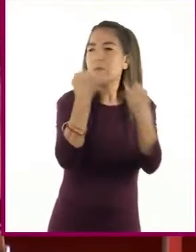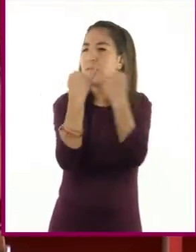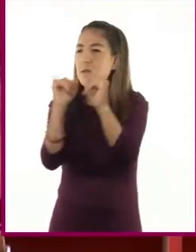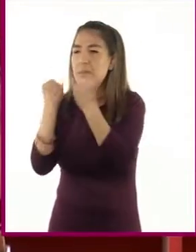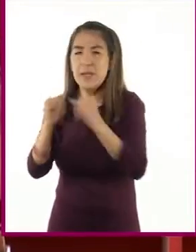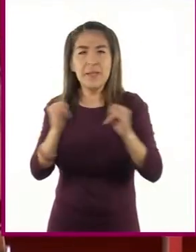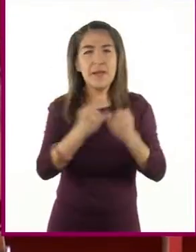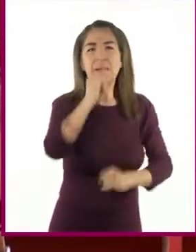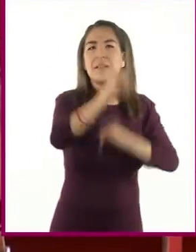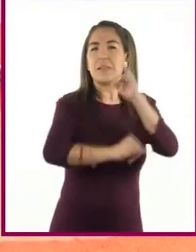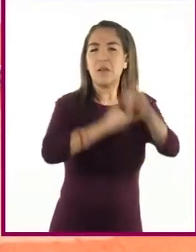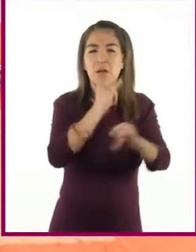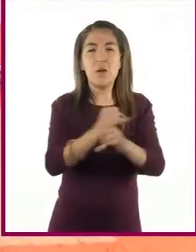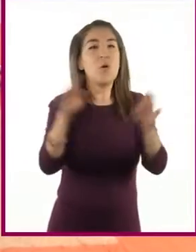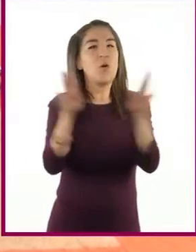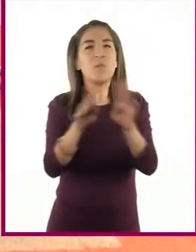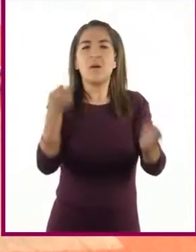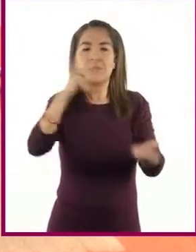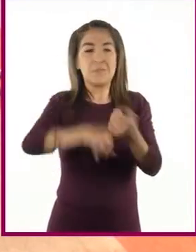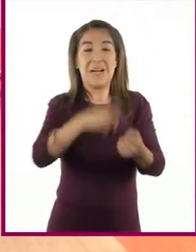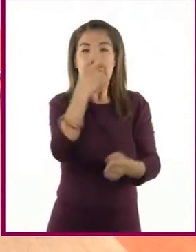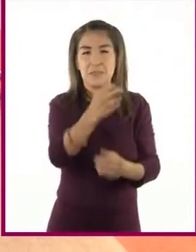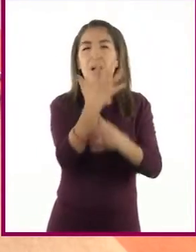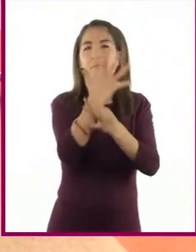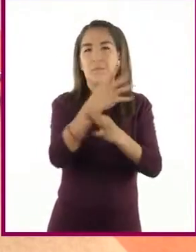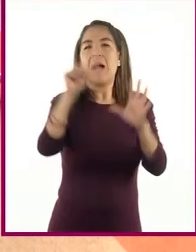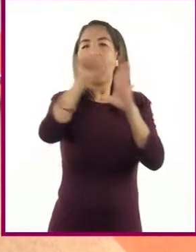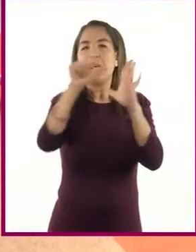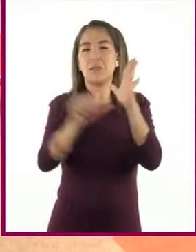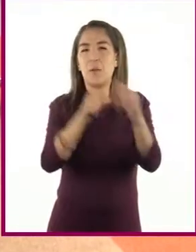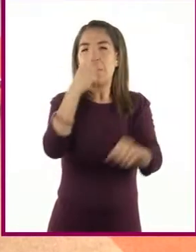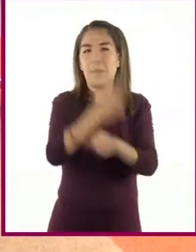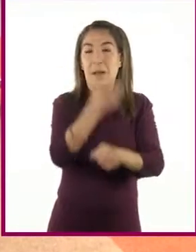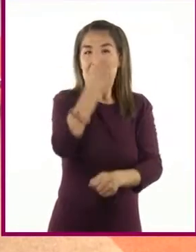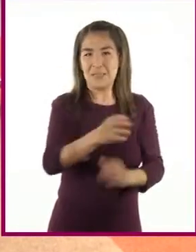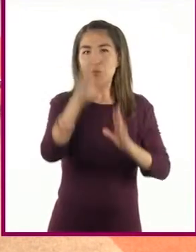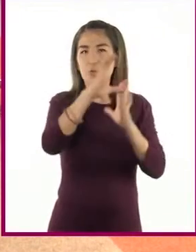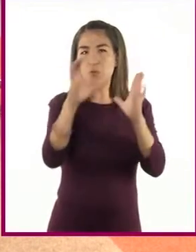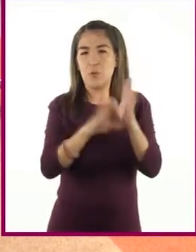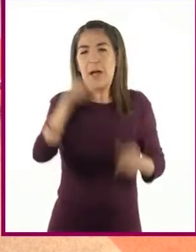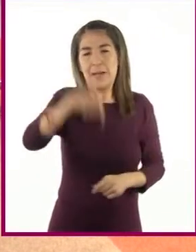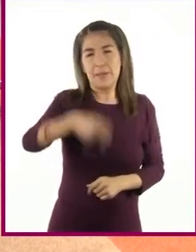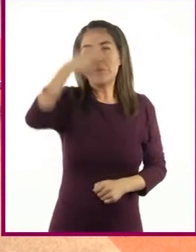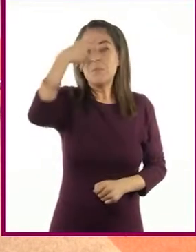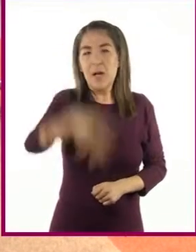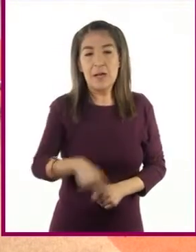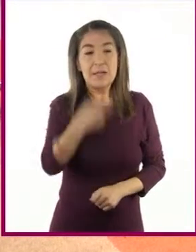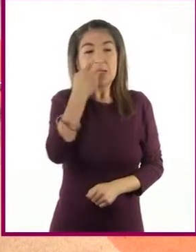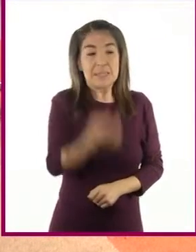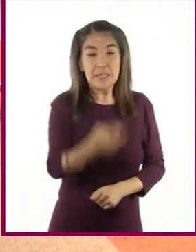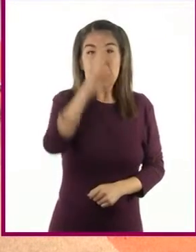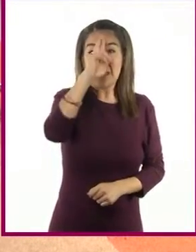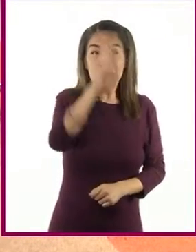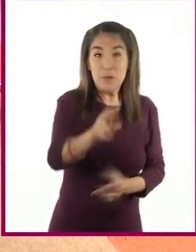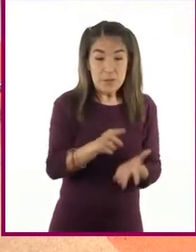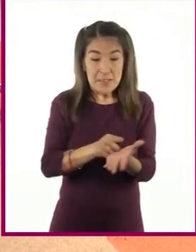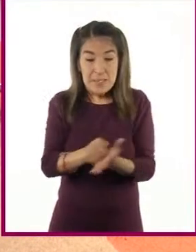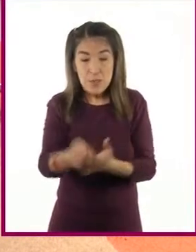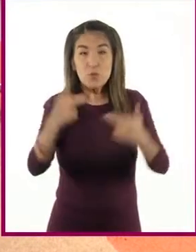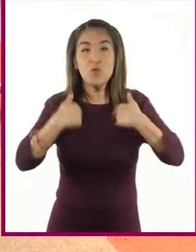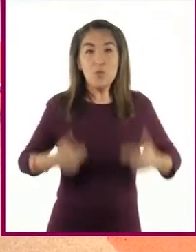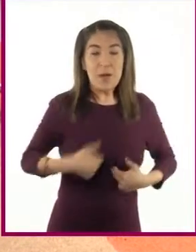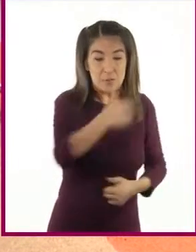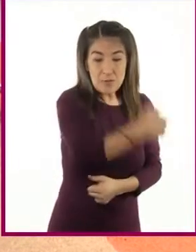e indivisibles. Así lo marca el artículo 1 de nuestra Constitución. El respeto hacia los derechos humanos de